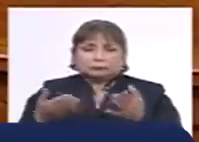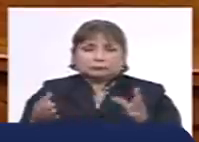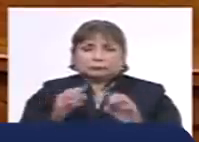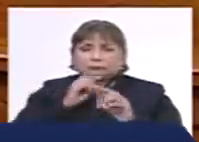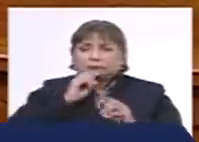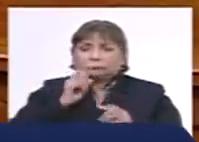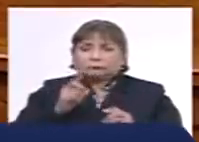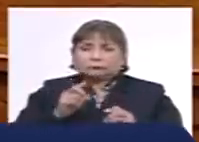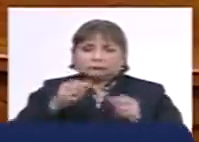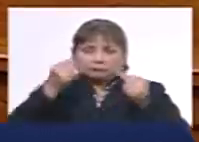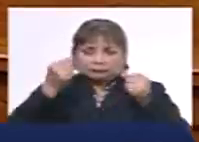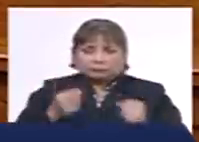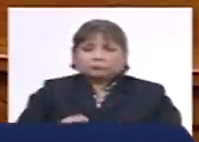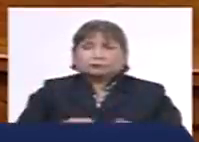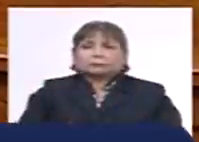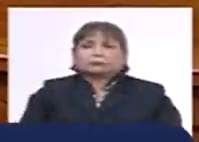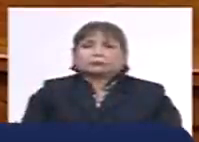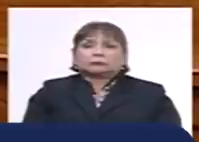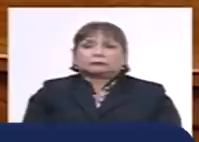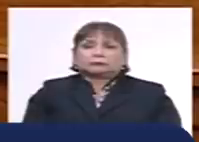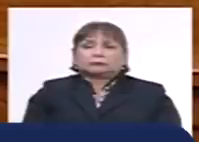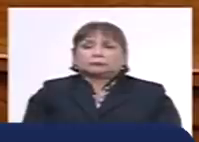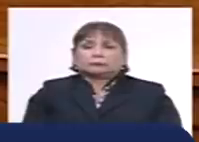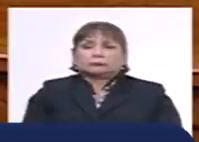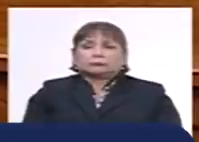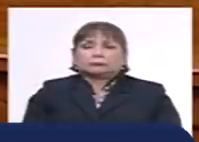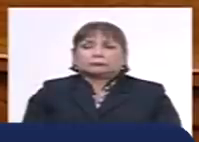de decisiones, ¿no?